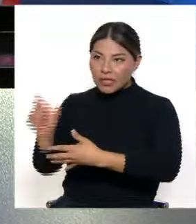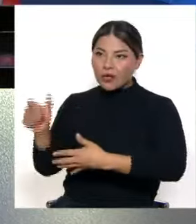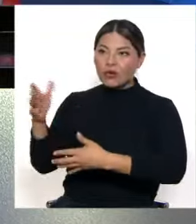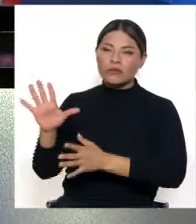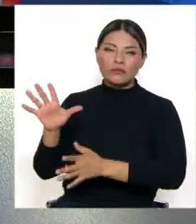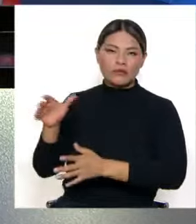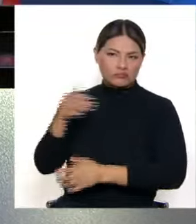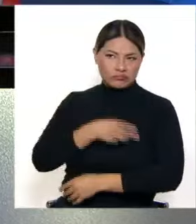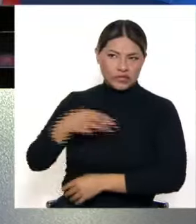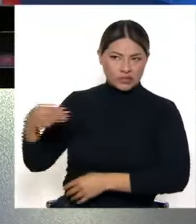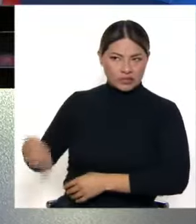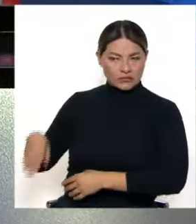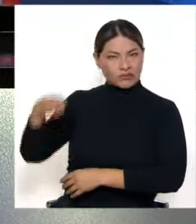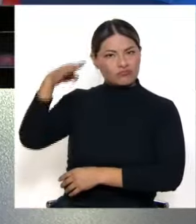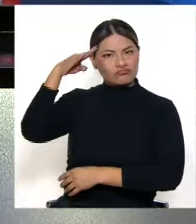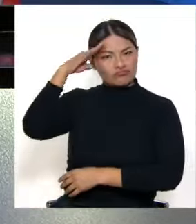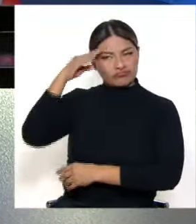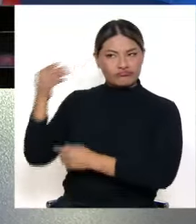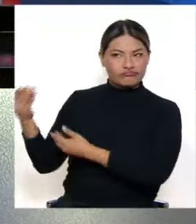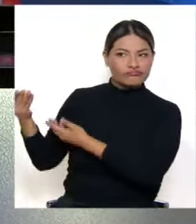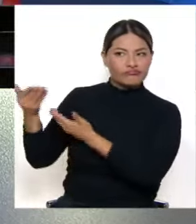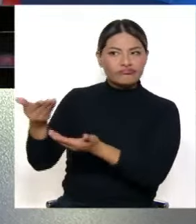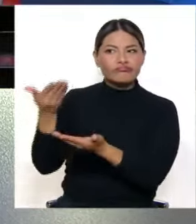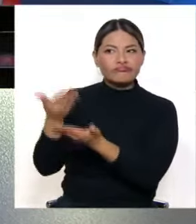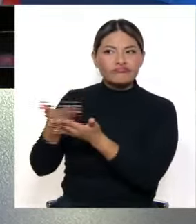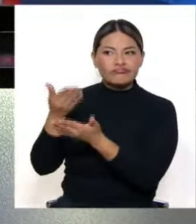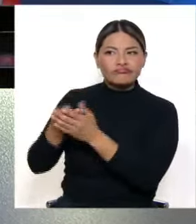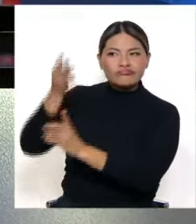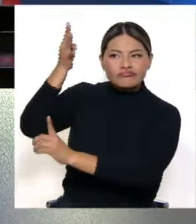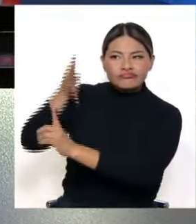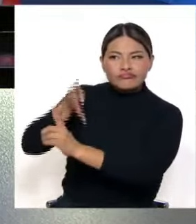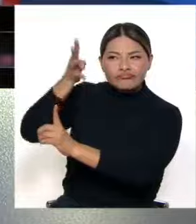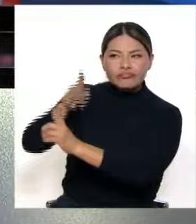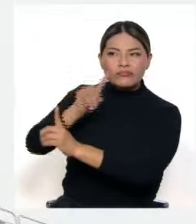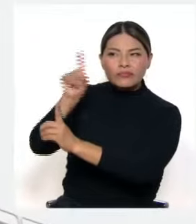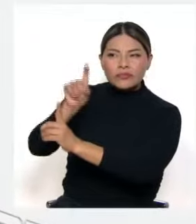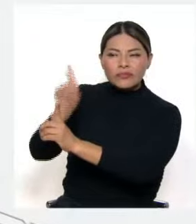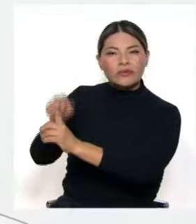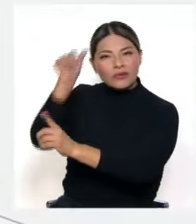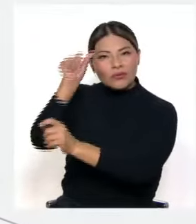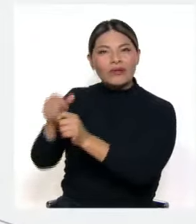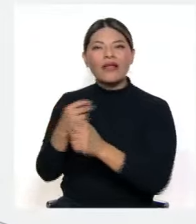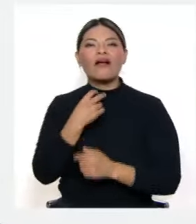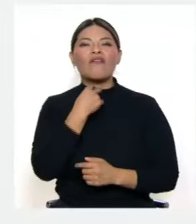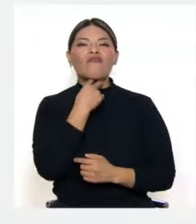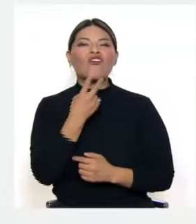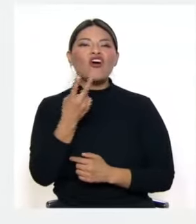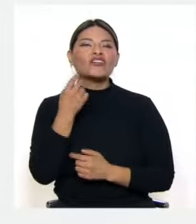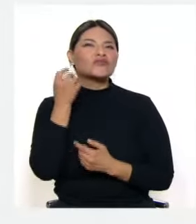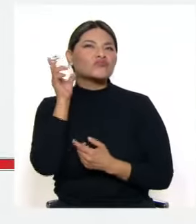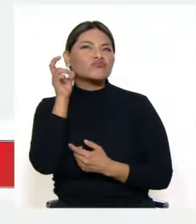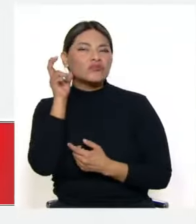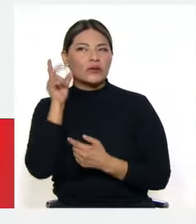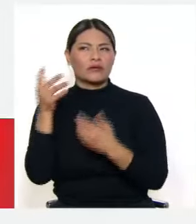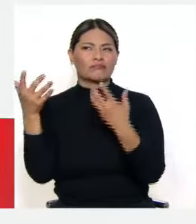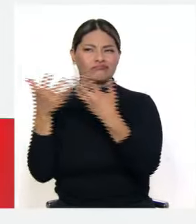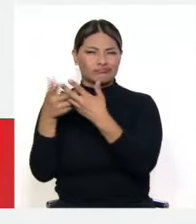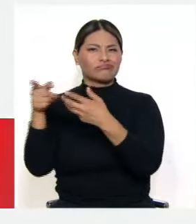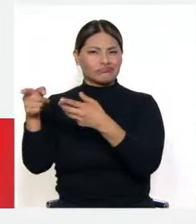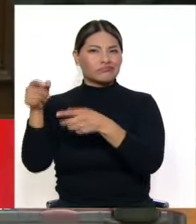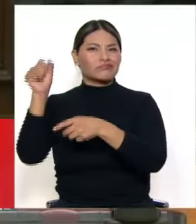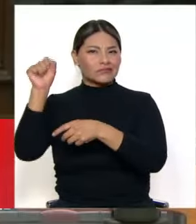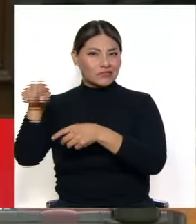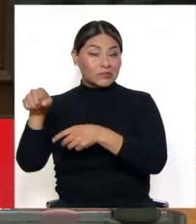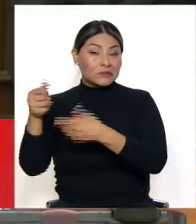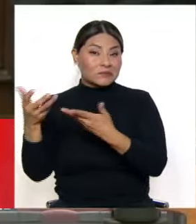istas saludaron que comparezca además por los audios que lo vinculan el tercer vicepresidente del